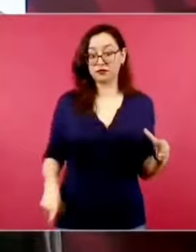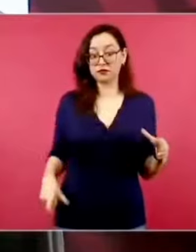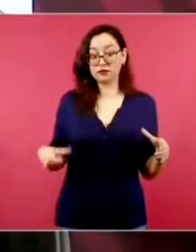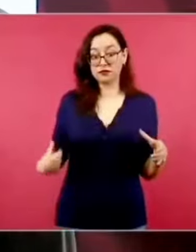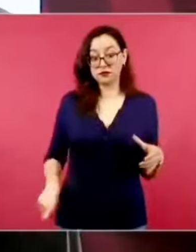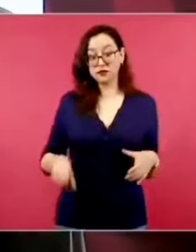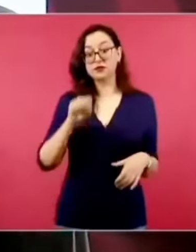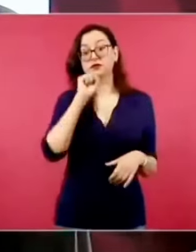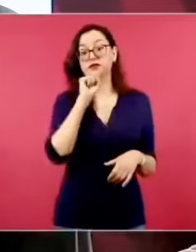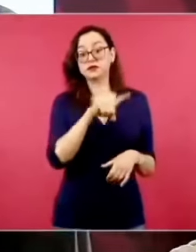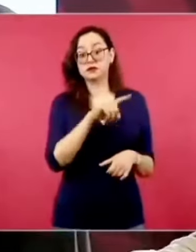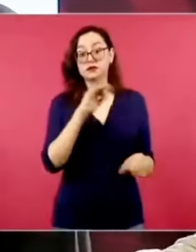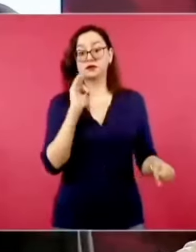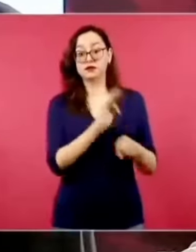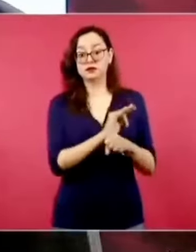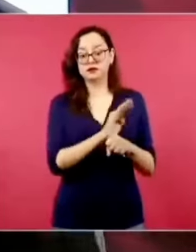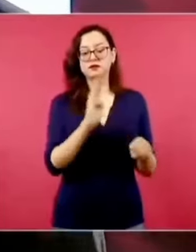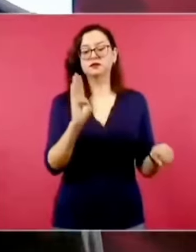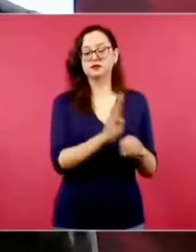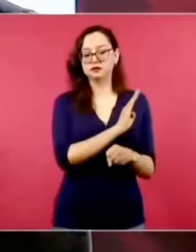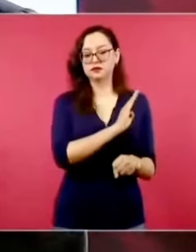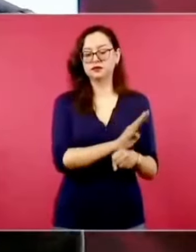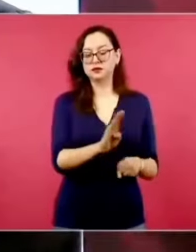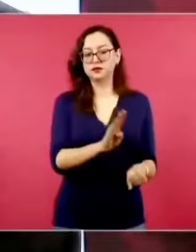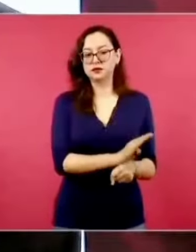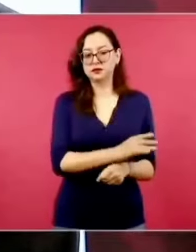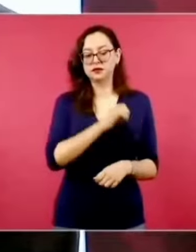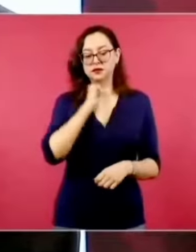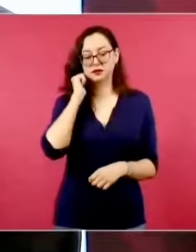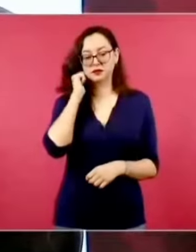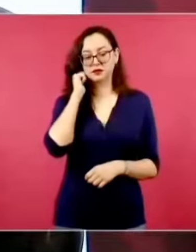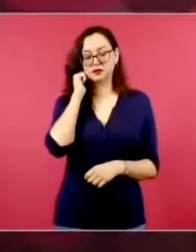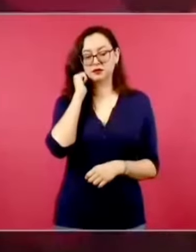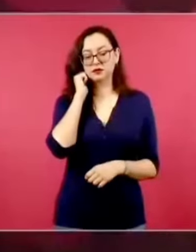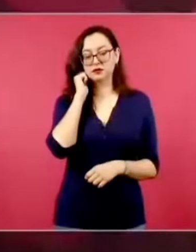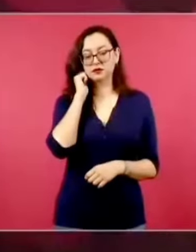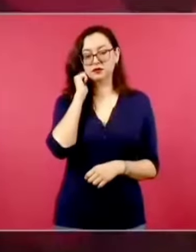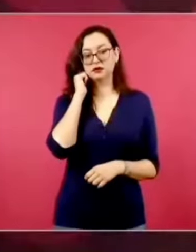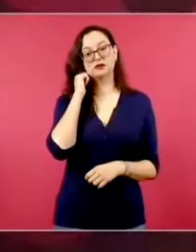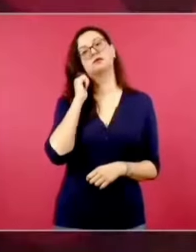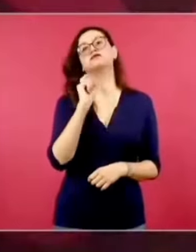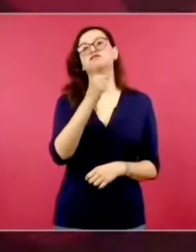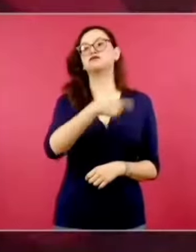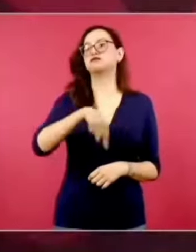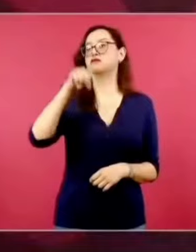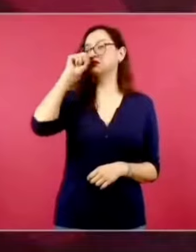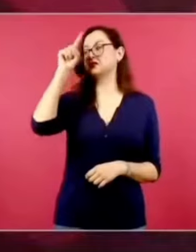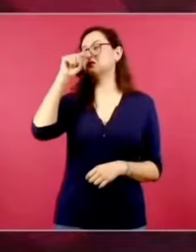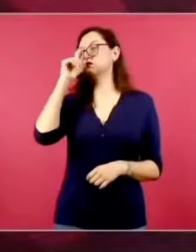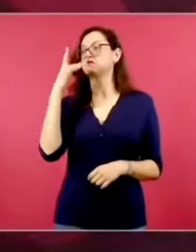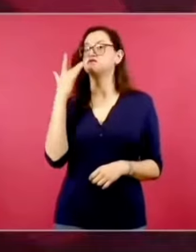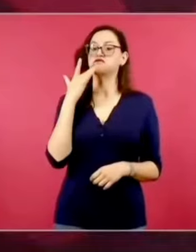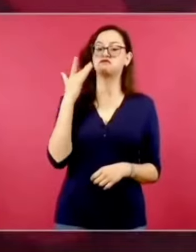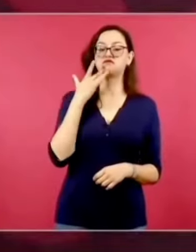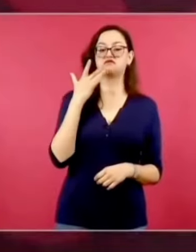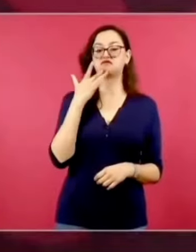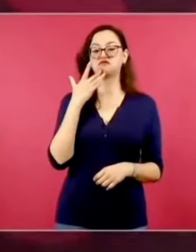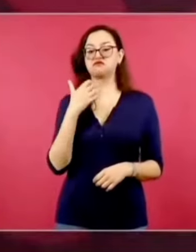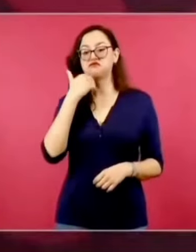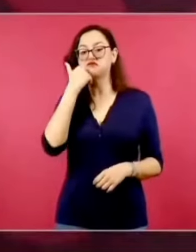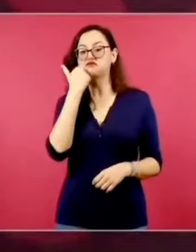por fantoches seguir teniendo ahí de